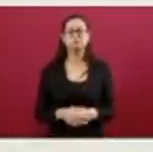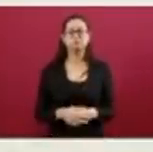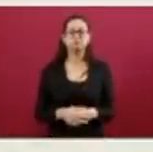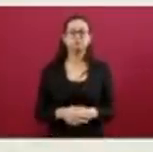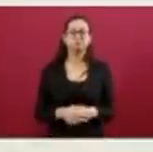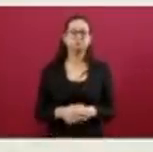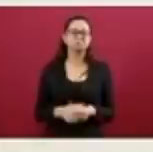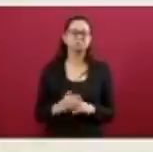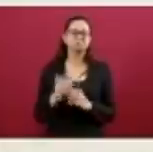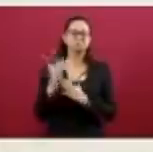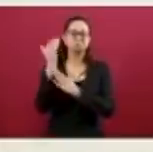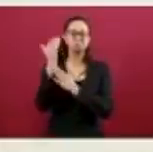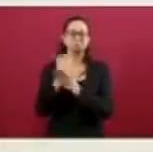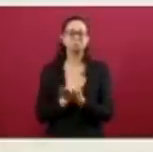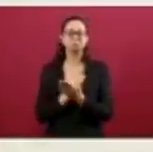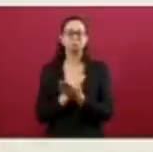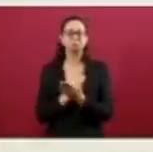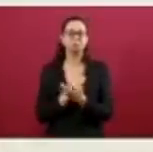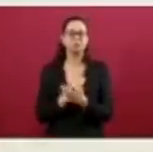solo genera la mitad